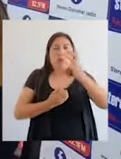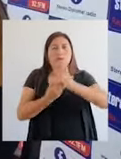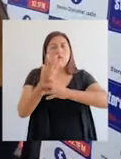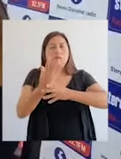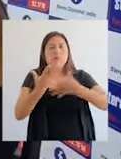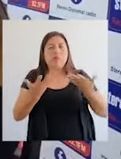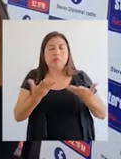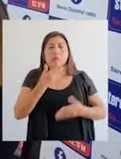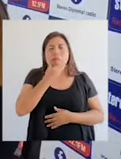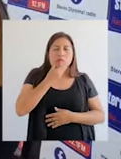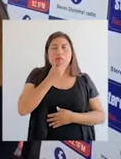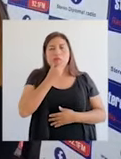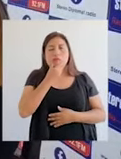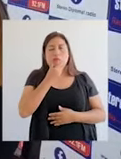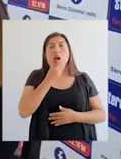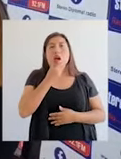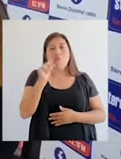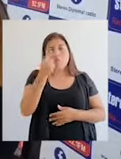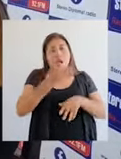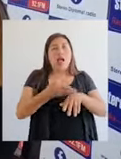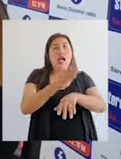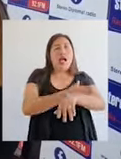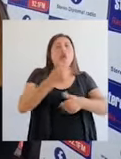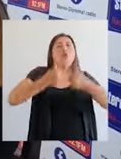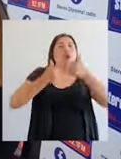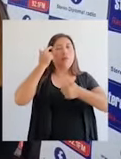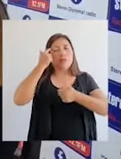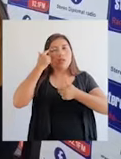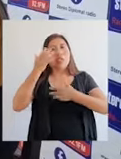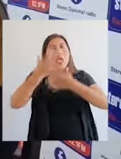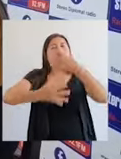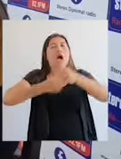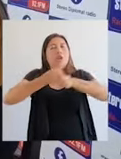era necesario determinar cuál era el objetivo a largo plazo.